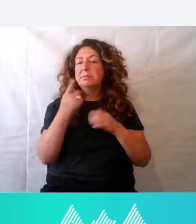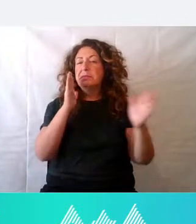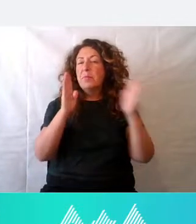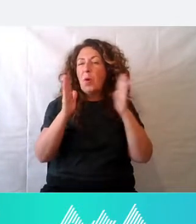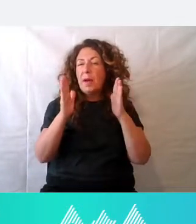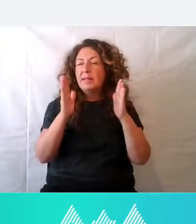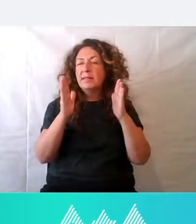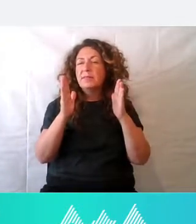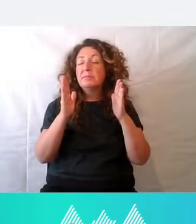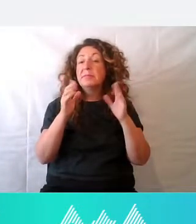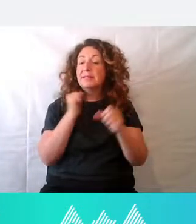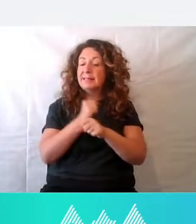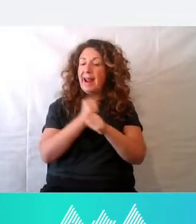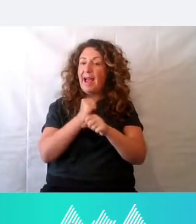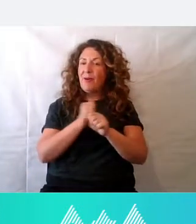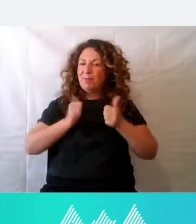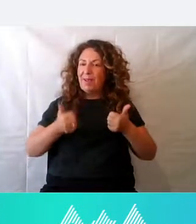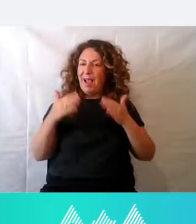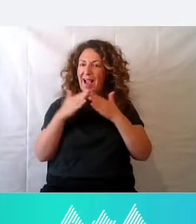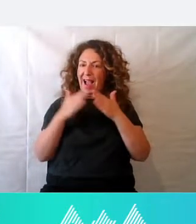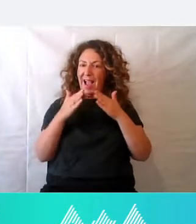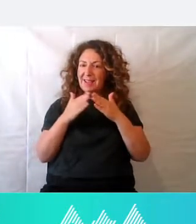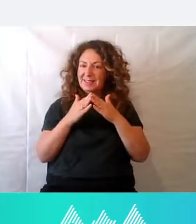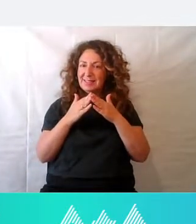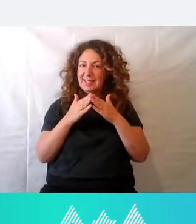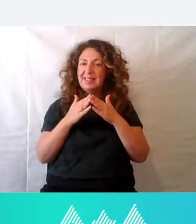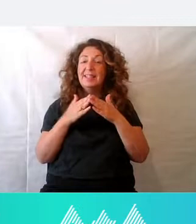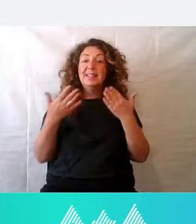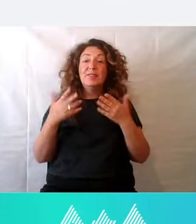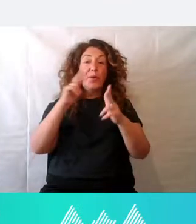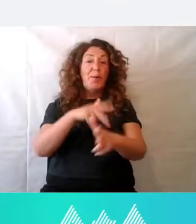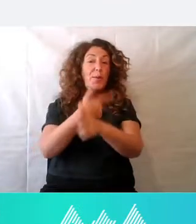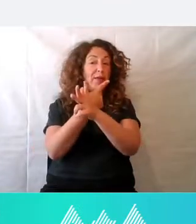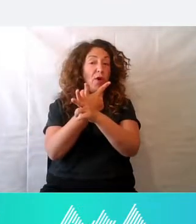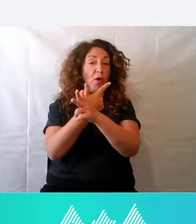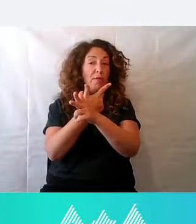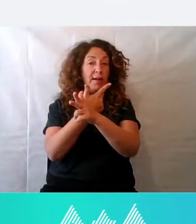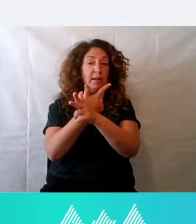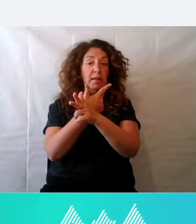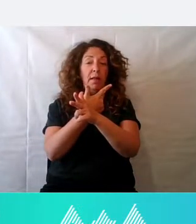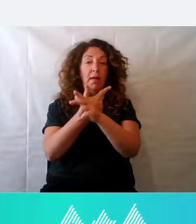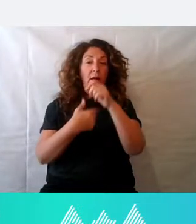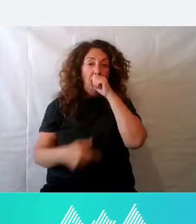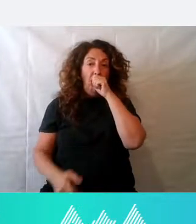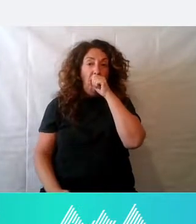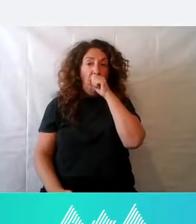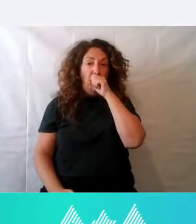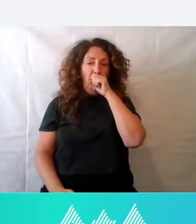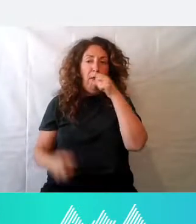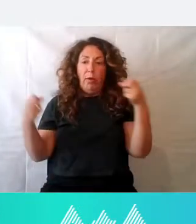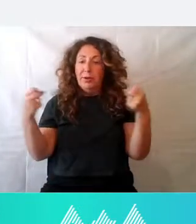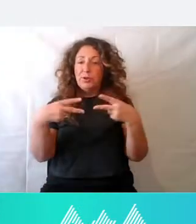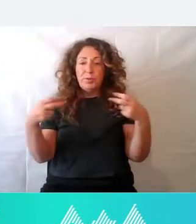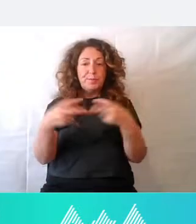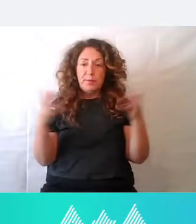desde casa las herramientas de videoconferencia no tenían esa funcionalidad de subtitulado automático que ya